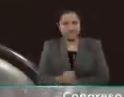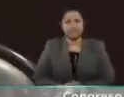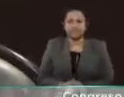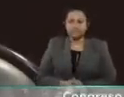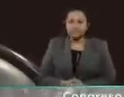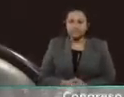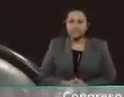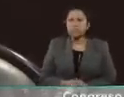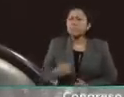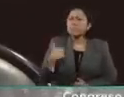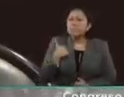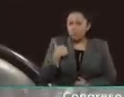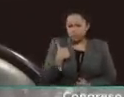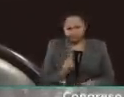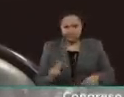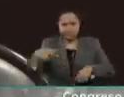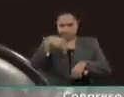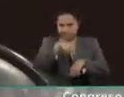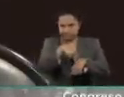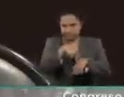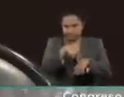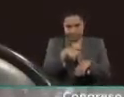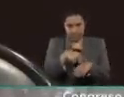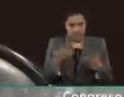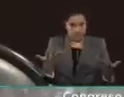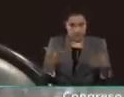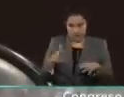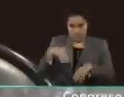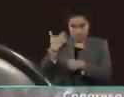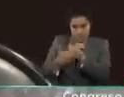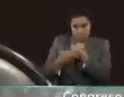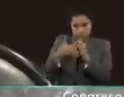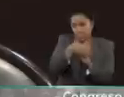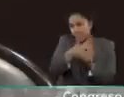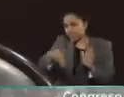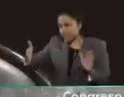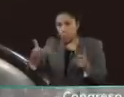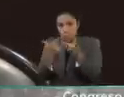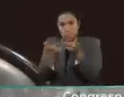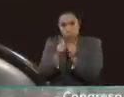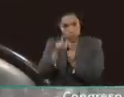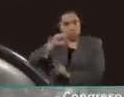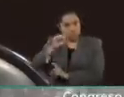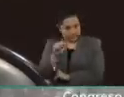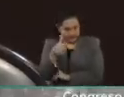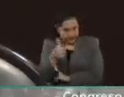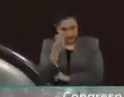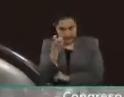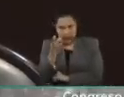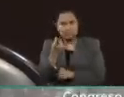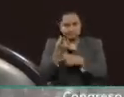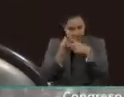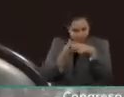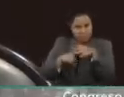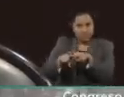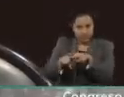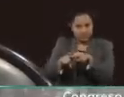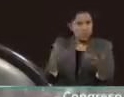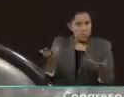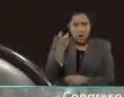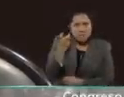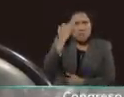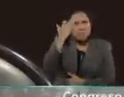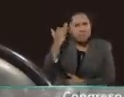Lo hago en el inicio de los trabajos de nuestra 66ª legislatura, que es ocasión